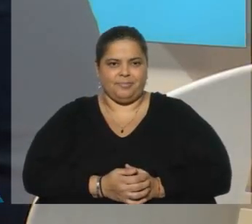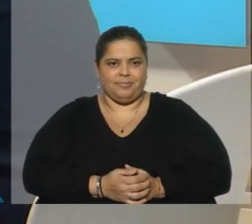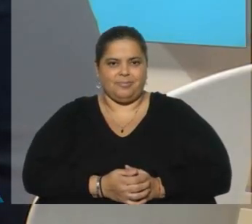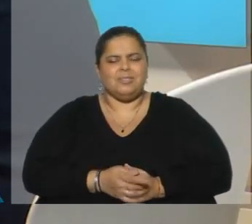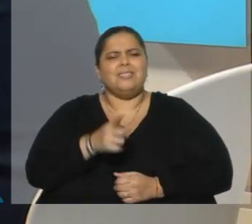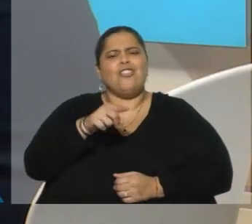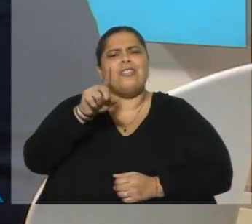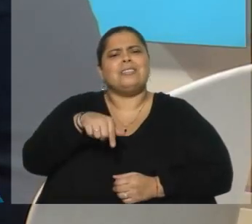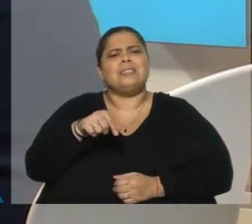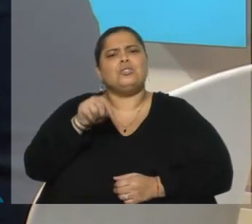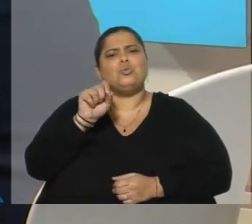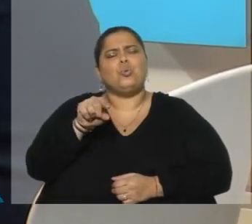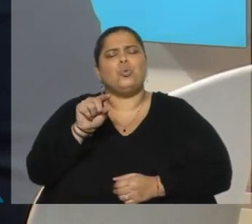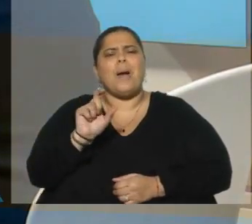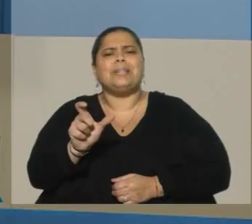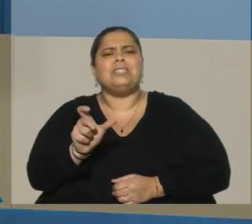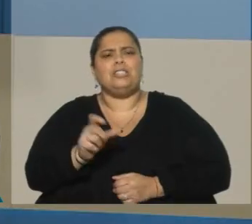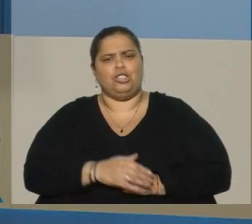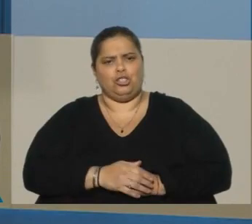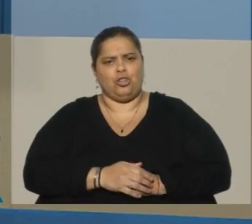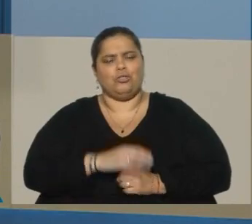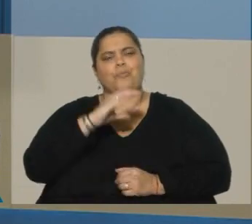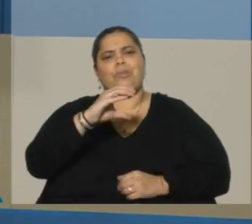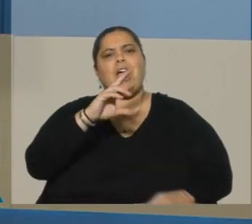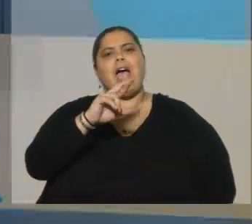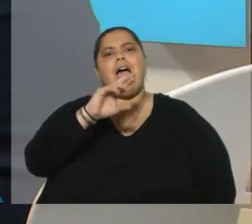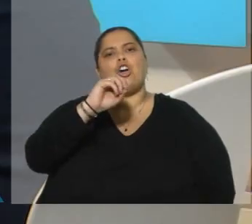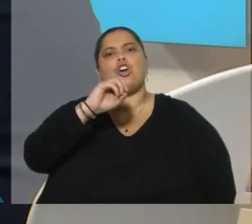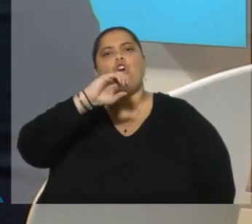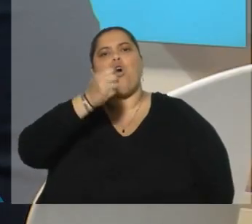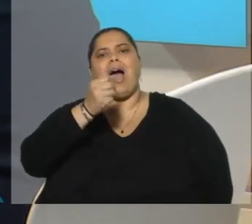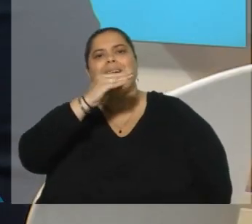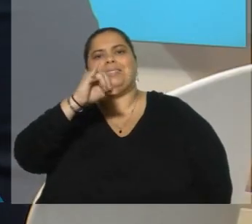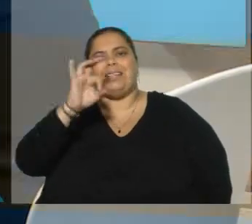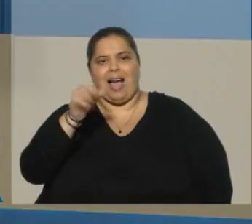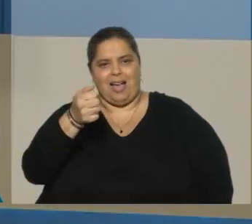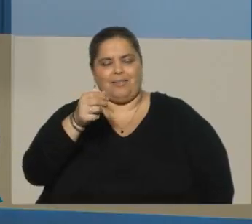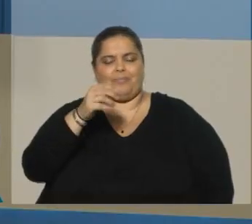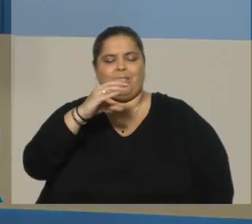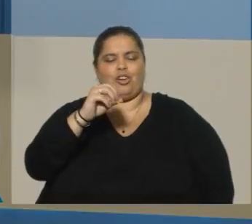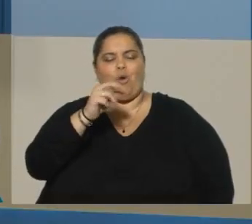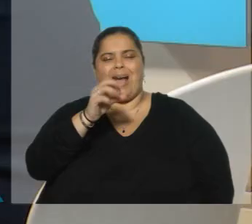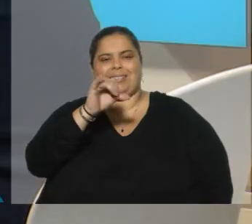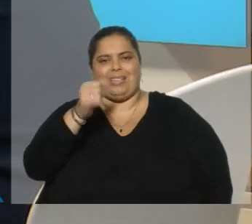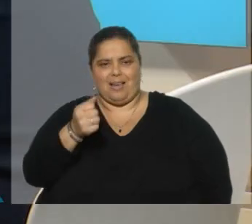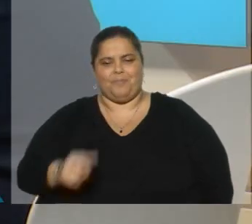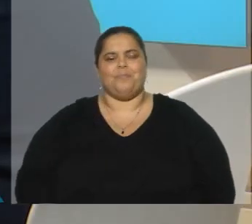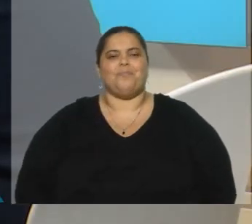dónde es ese? ¿Cuál es el origen? Croata. Mis abuelos eran croatas. Los abuelos son los que vinieron para acá primero, entonces. Sí. Sí. Bueno,